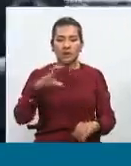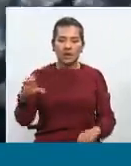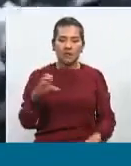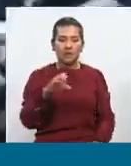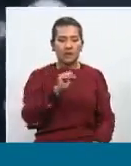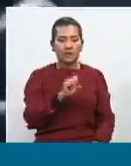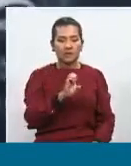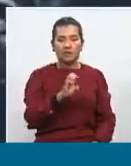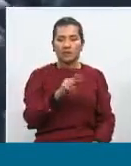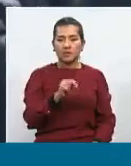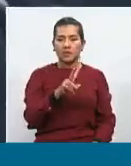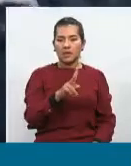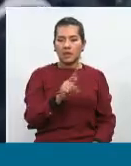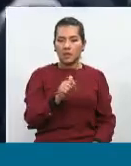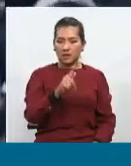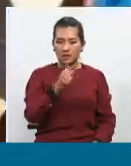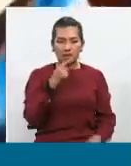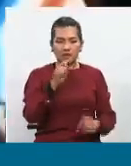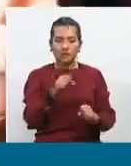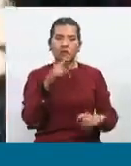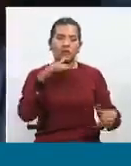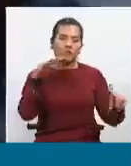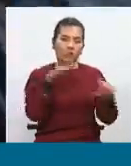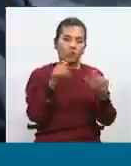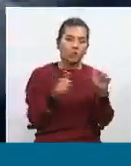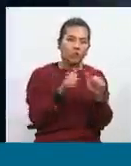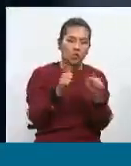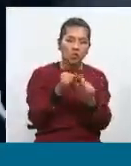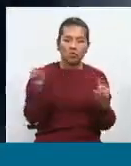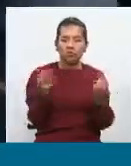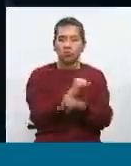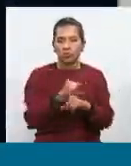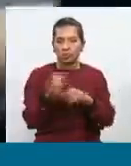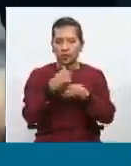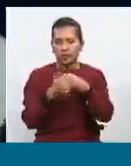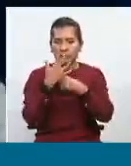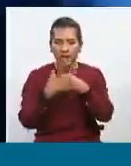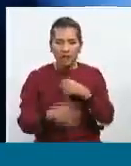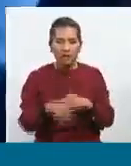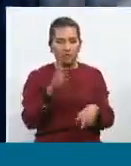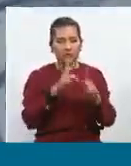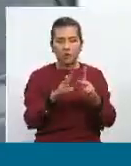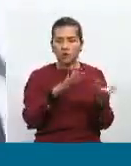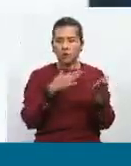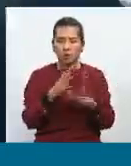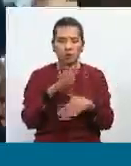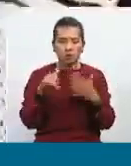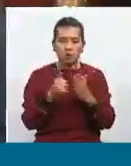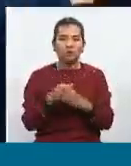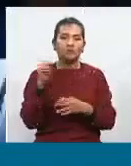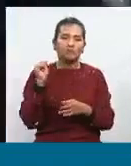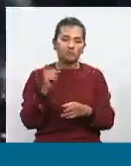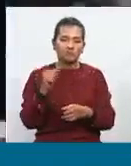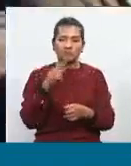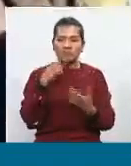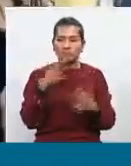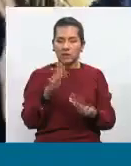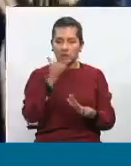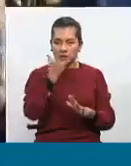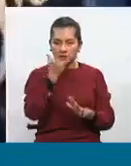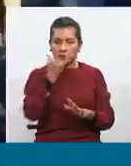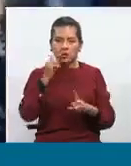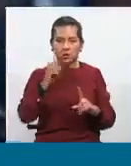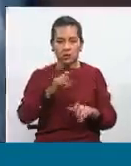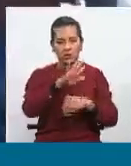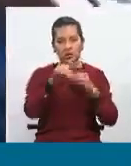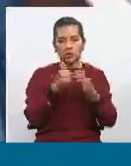hay perseguidos, que hubieron torturados, que hubieron heridos, que hubieron muertos y que debe hacerse la reparación integral para todos ellos.